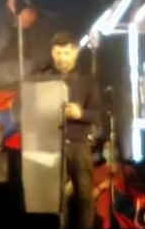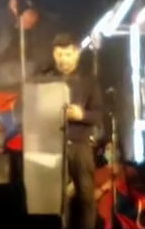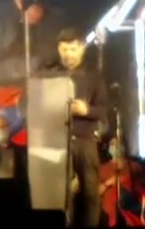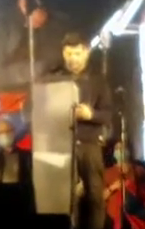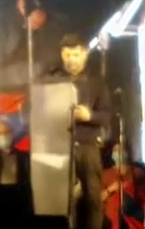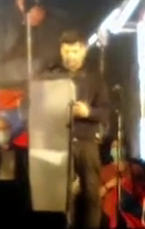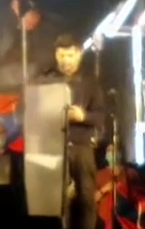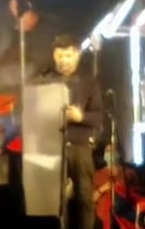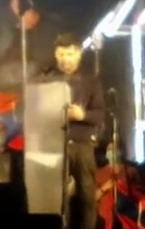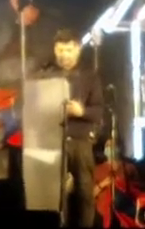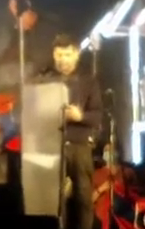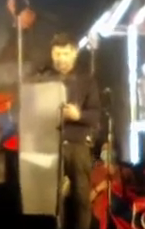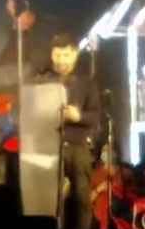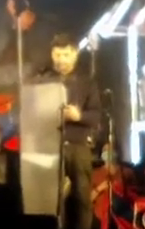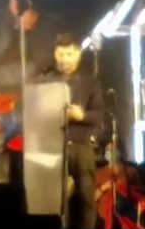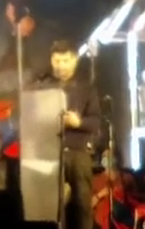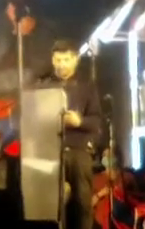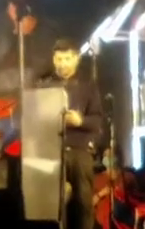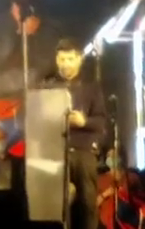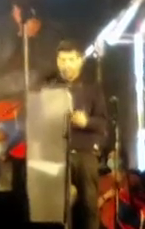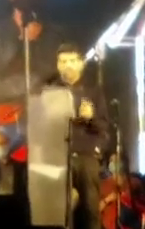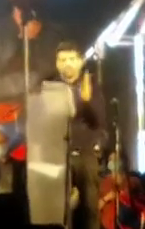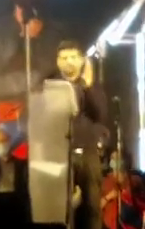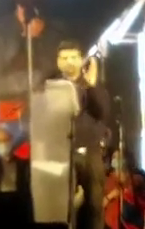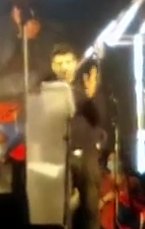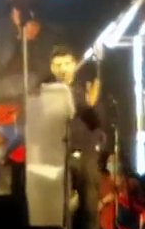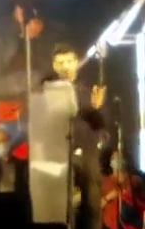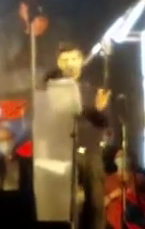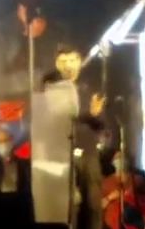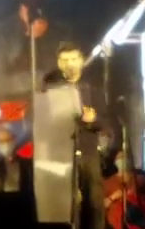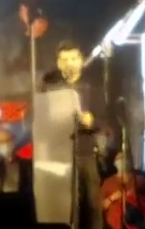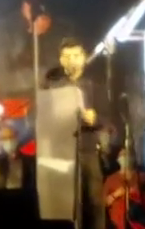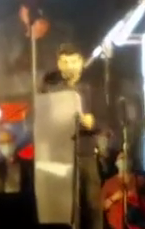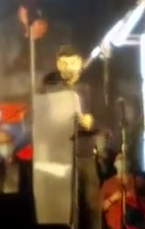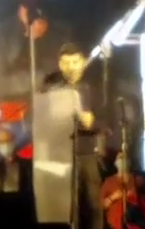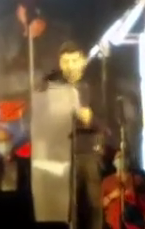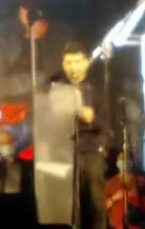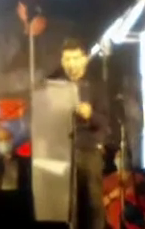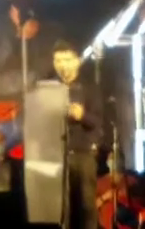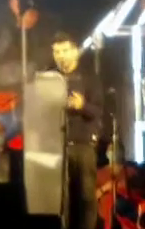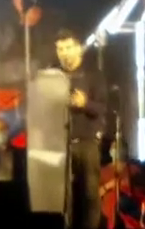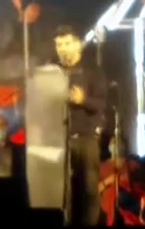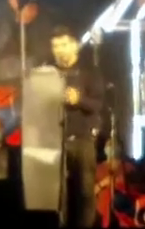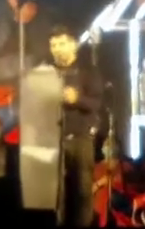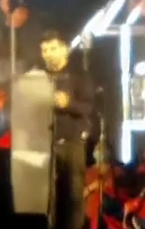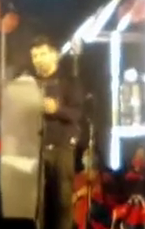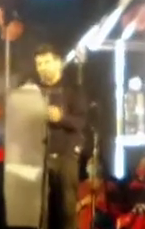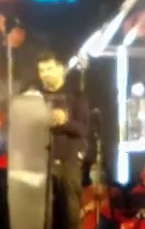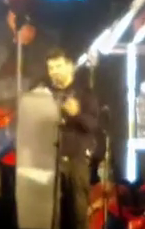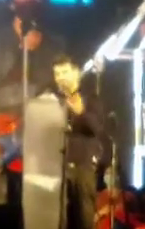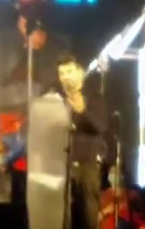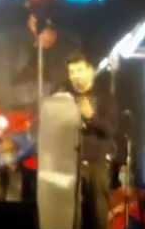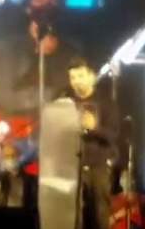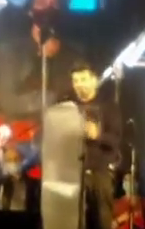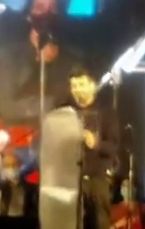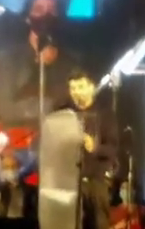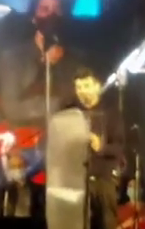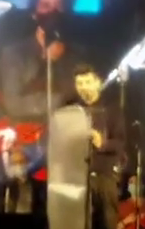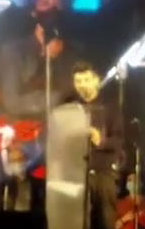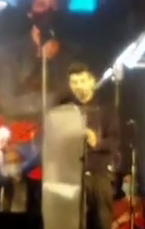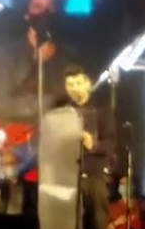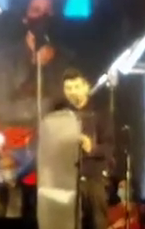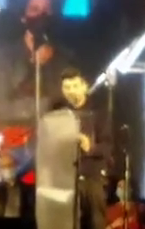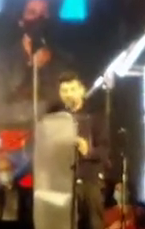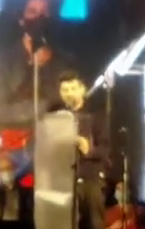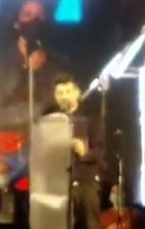posible que entre todos y todas podemos construir. Justo es decir que esta empresa no hubiera sido posible sin la formidable red